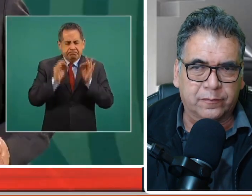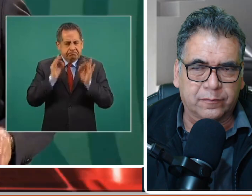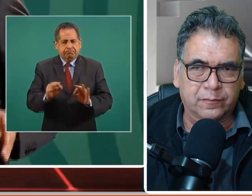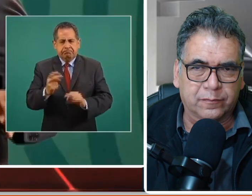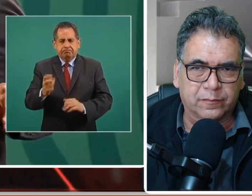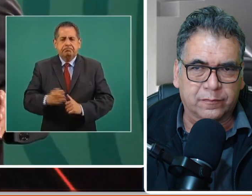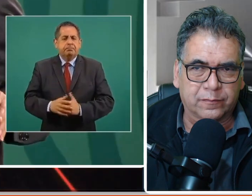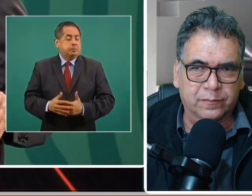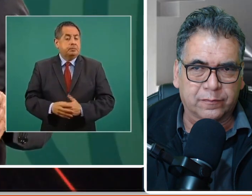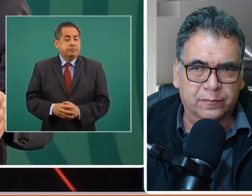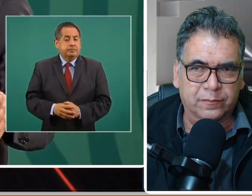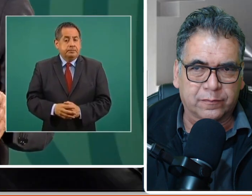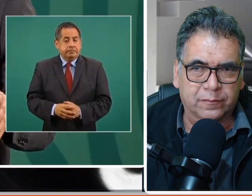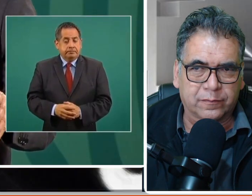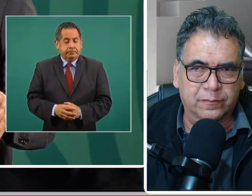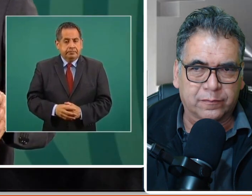Y ya